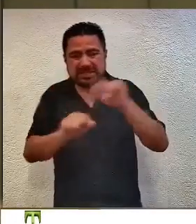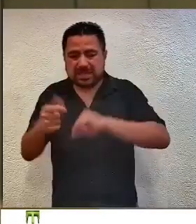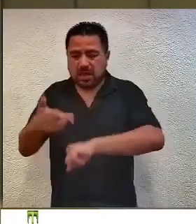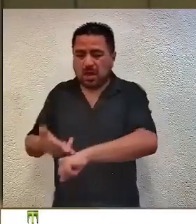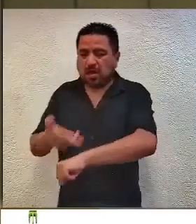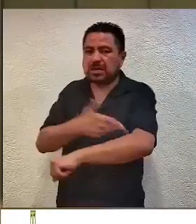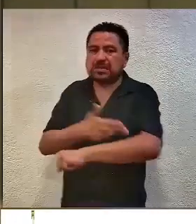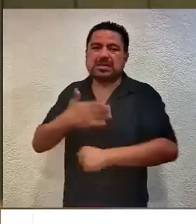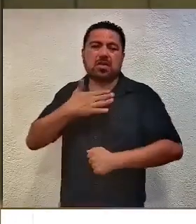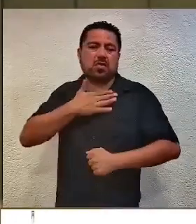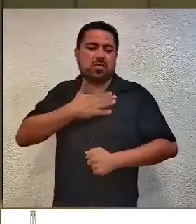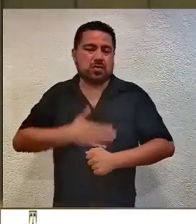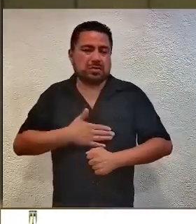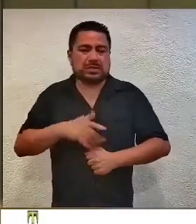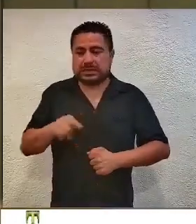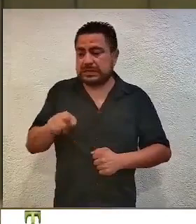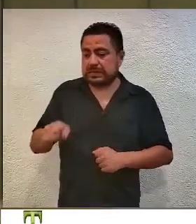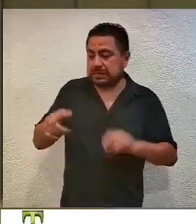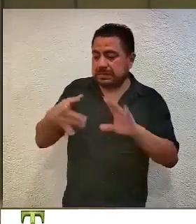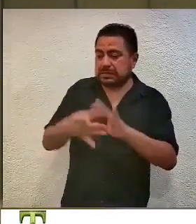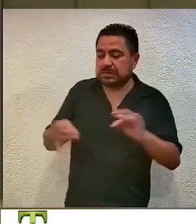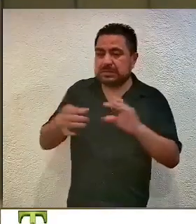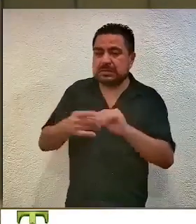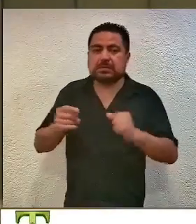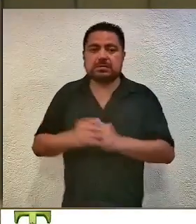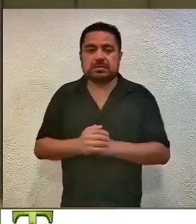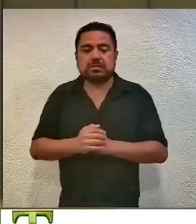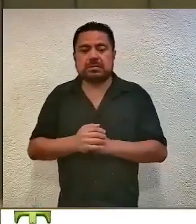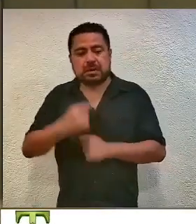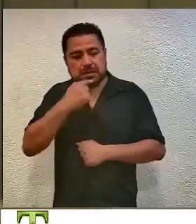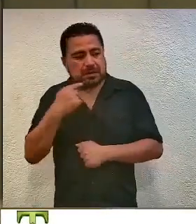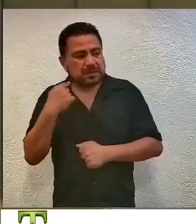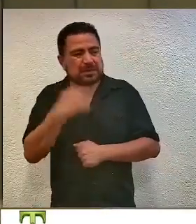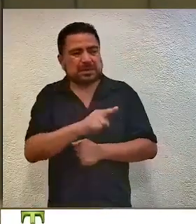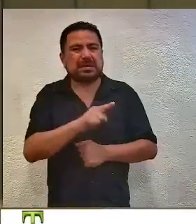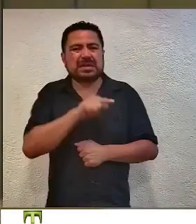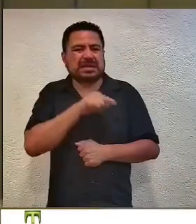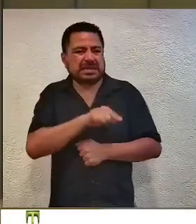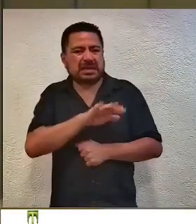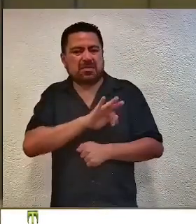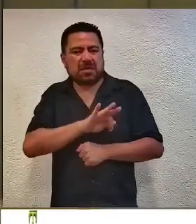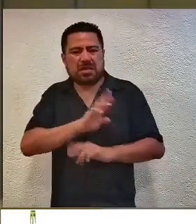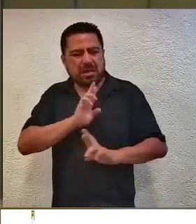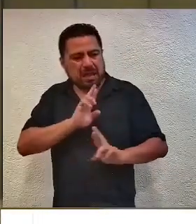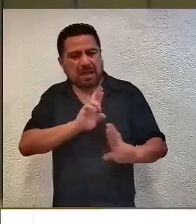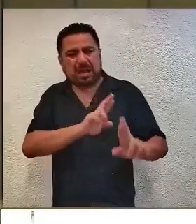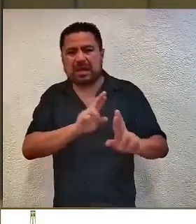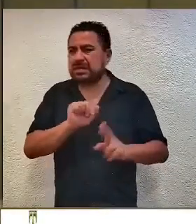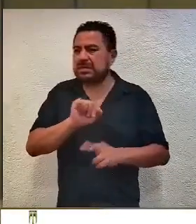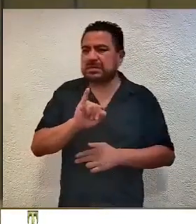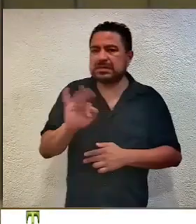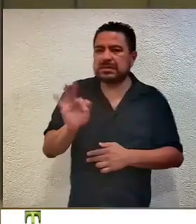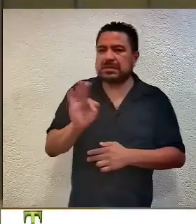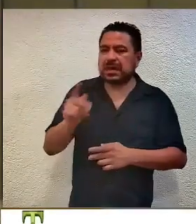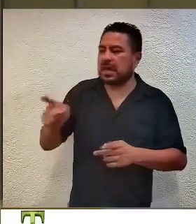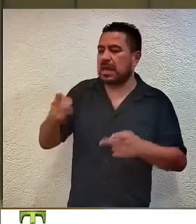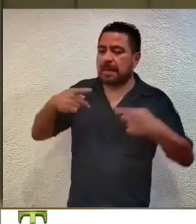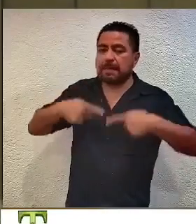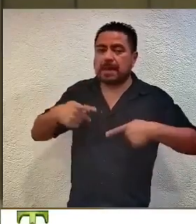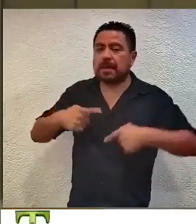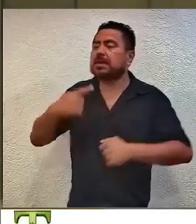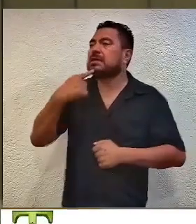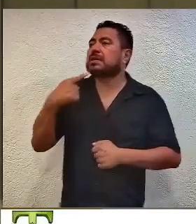de Justicia precisa en que la controversia se constriñe a resolver si la parte denunciada